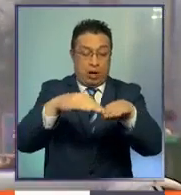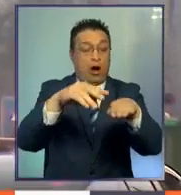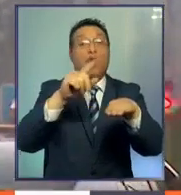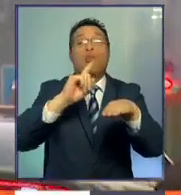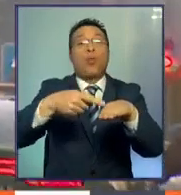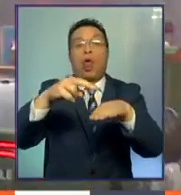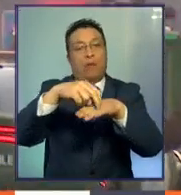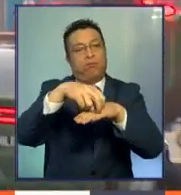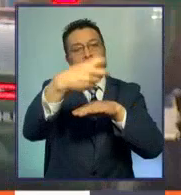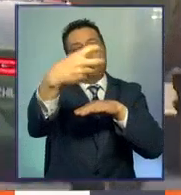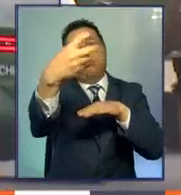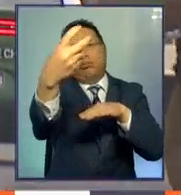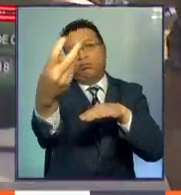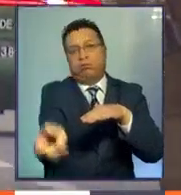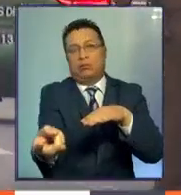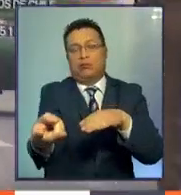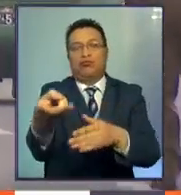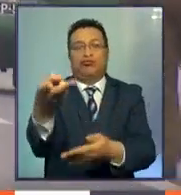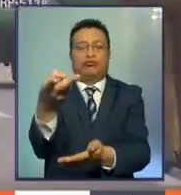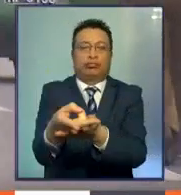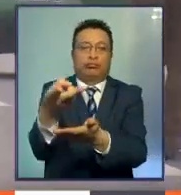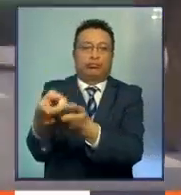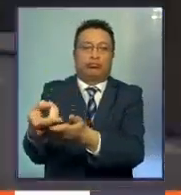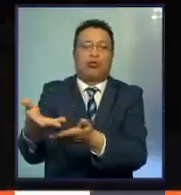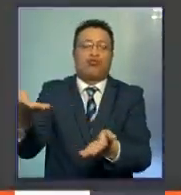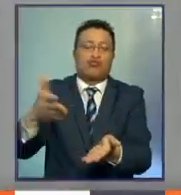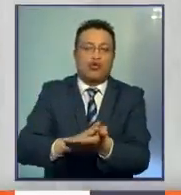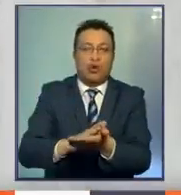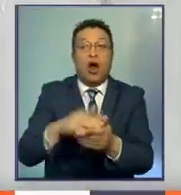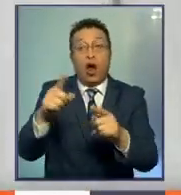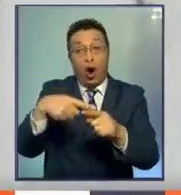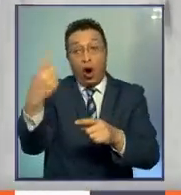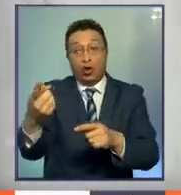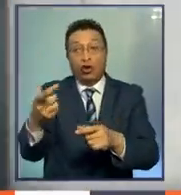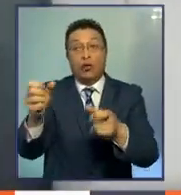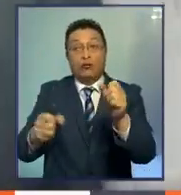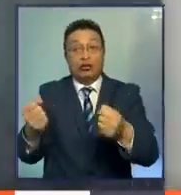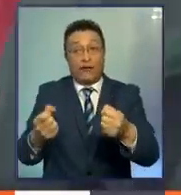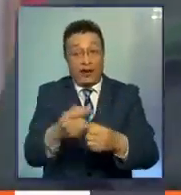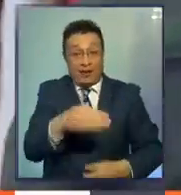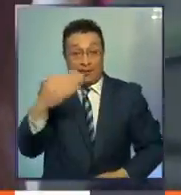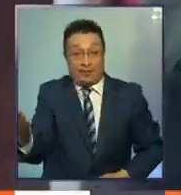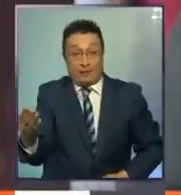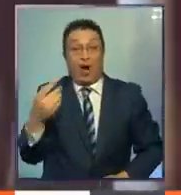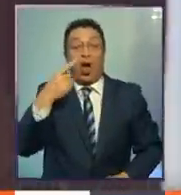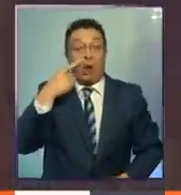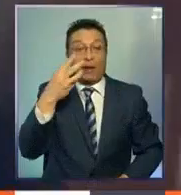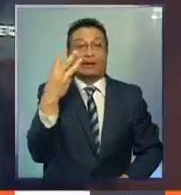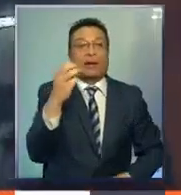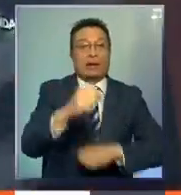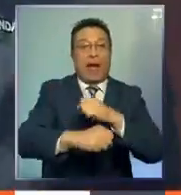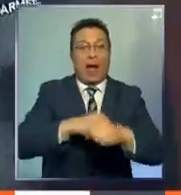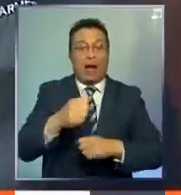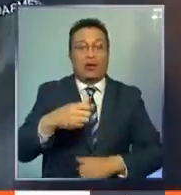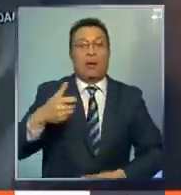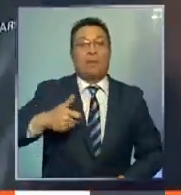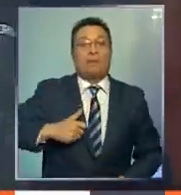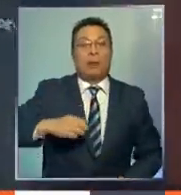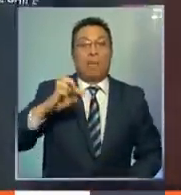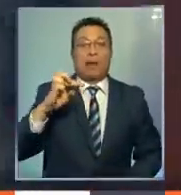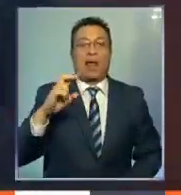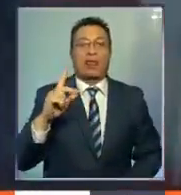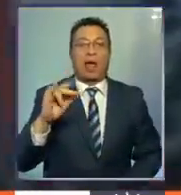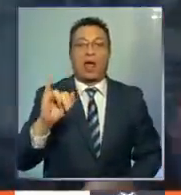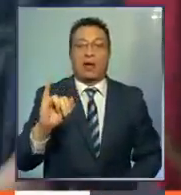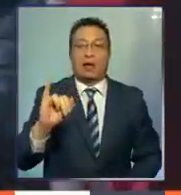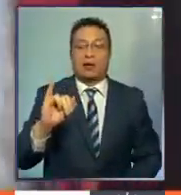en la carretera. Al volante del otro vehículo iba Edison Navarrete, de 30 años, inspector de la PDI, quien en